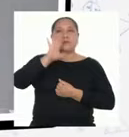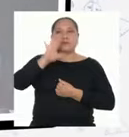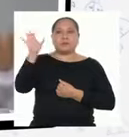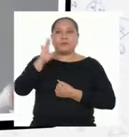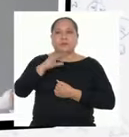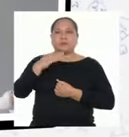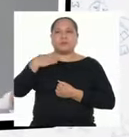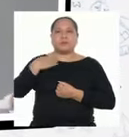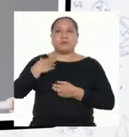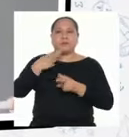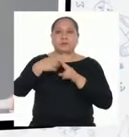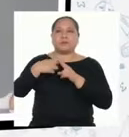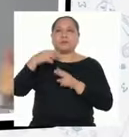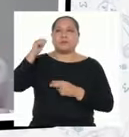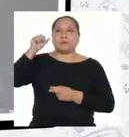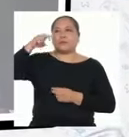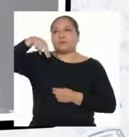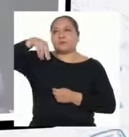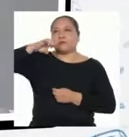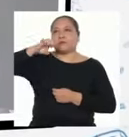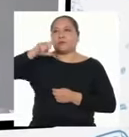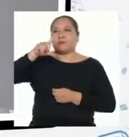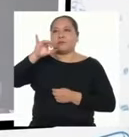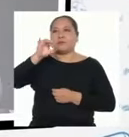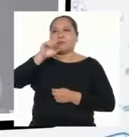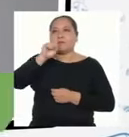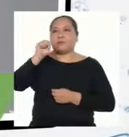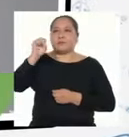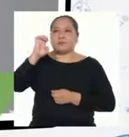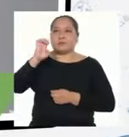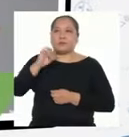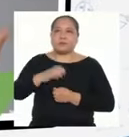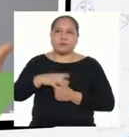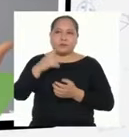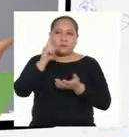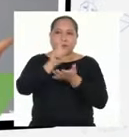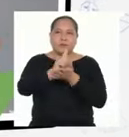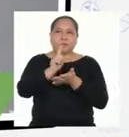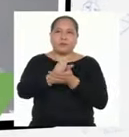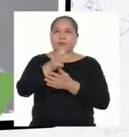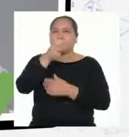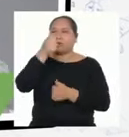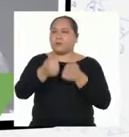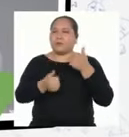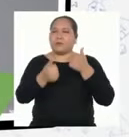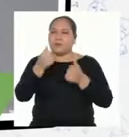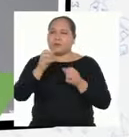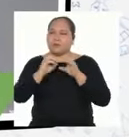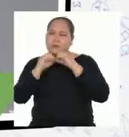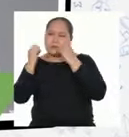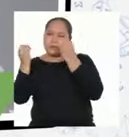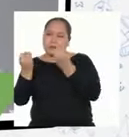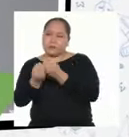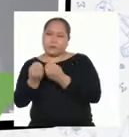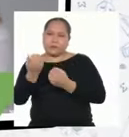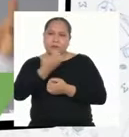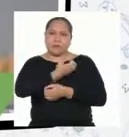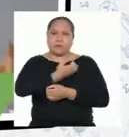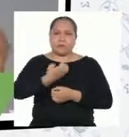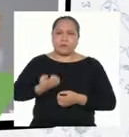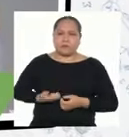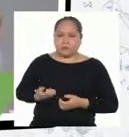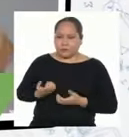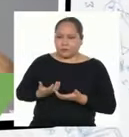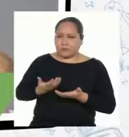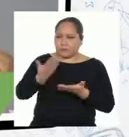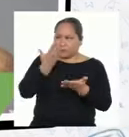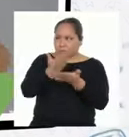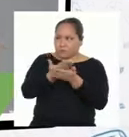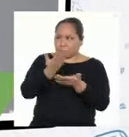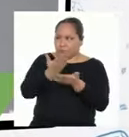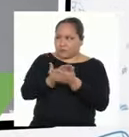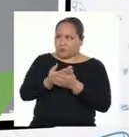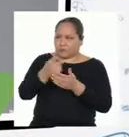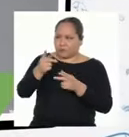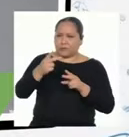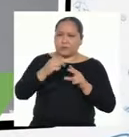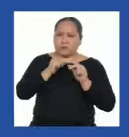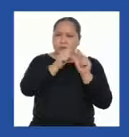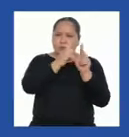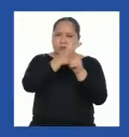Hola, soy Amelis de Lima. ¿Qué instituciones del Estado garantizan la conservación